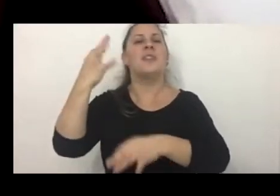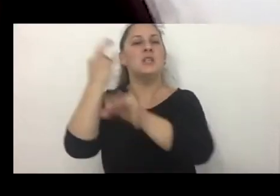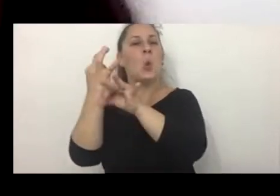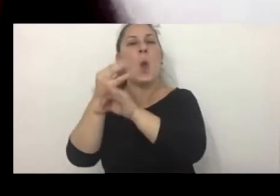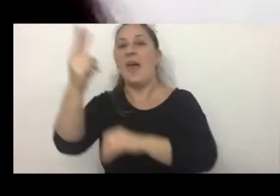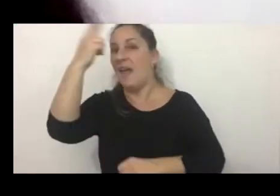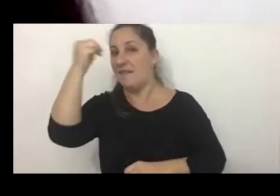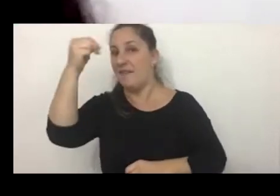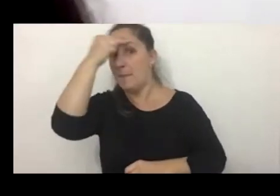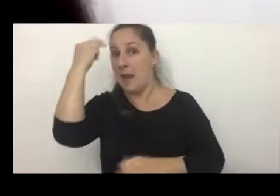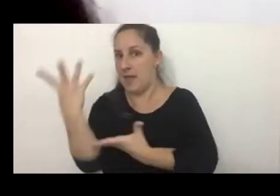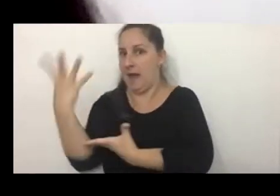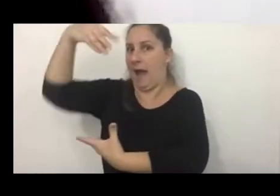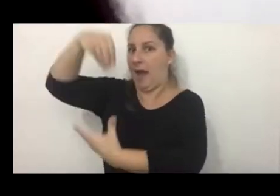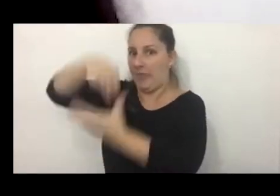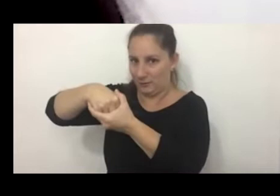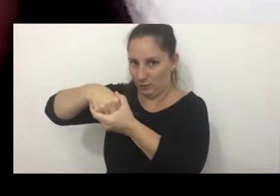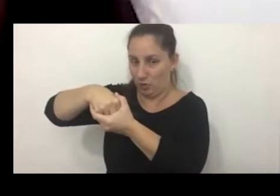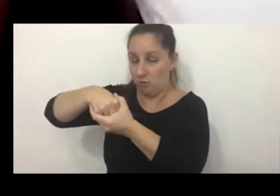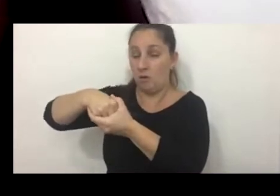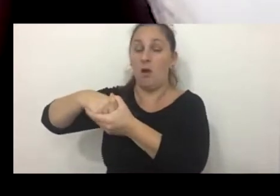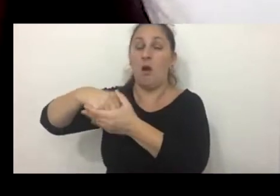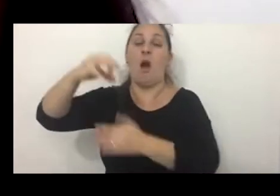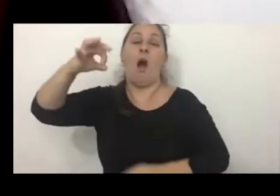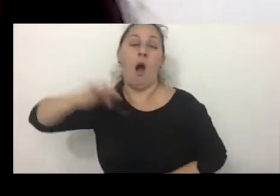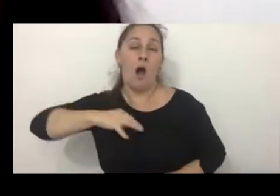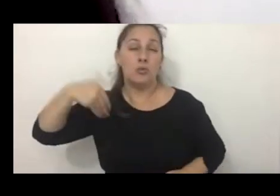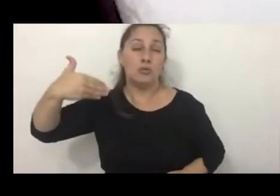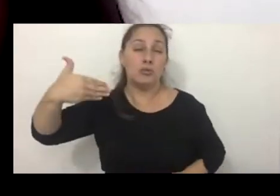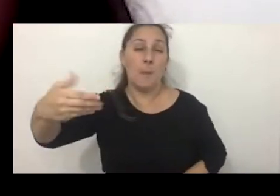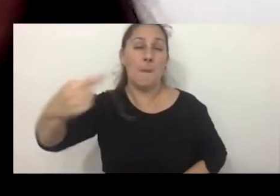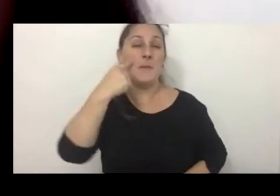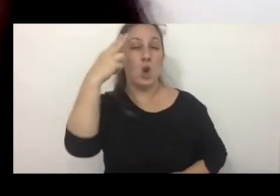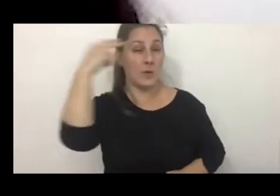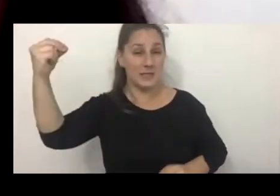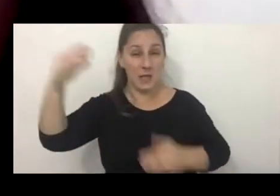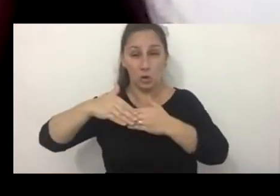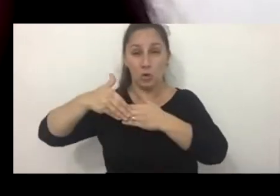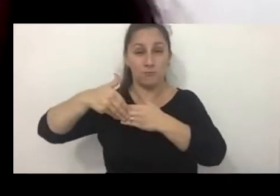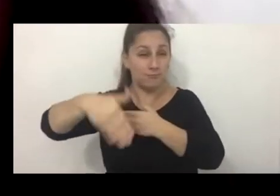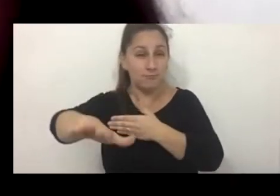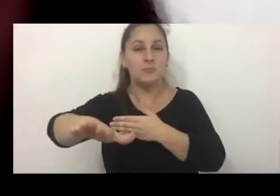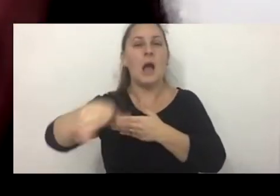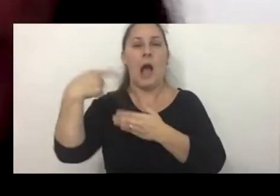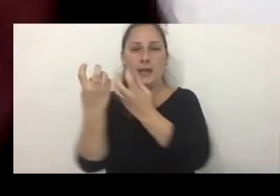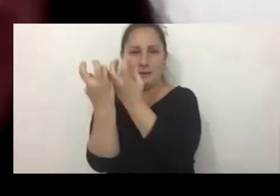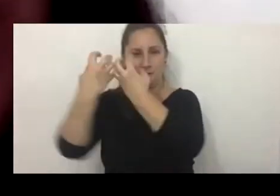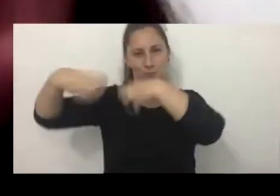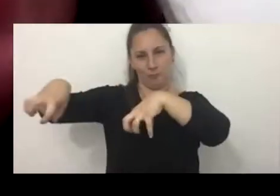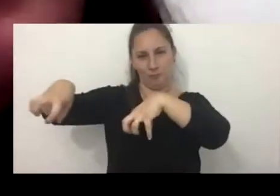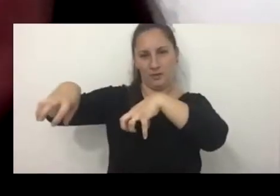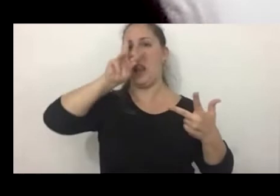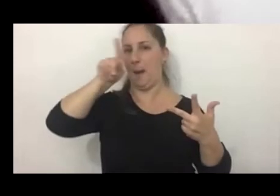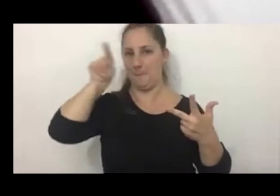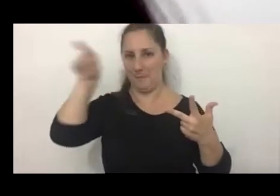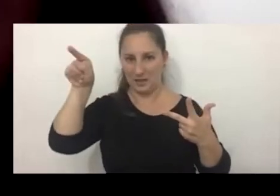surge la Facultad de Medicina, y años más tarde, más o menos en 1850, aparece la